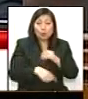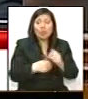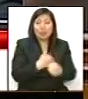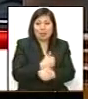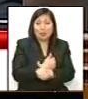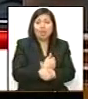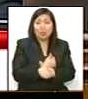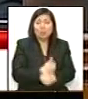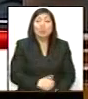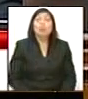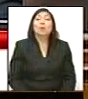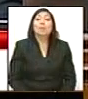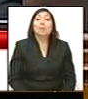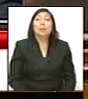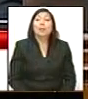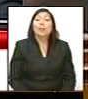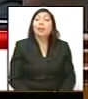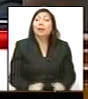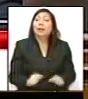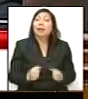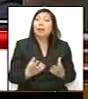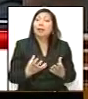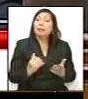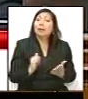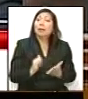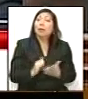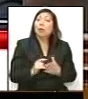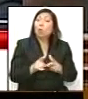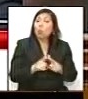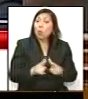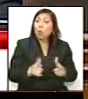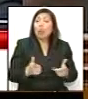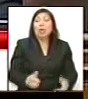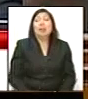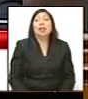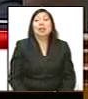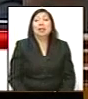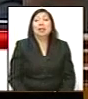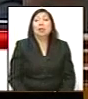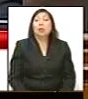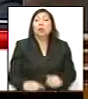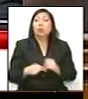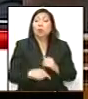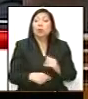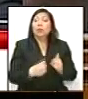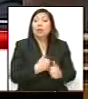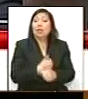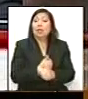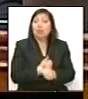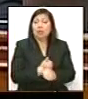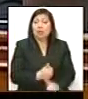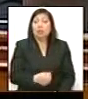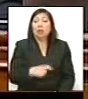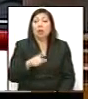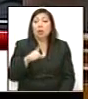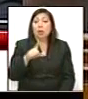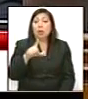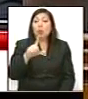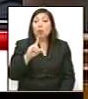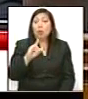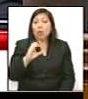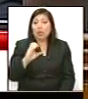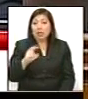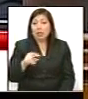presidente. Creemos que una zona como la zona sur de Ayacucho, entre Lucanas,